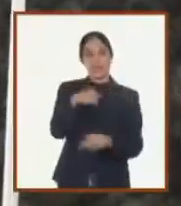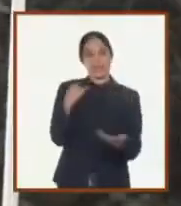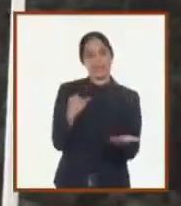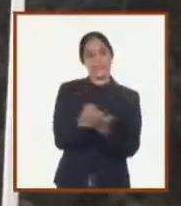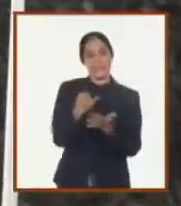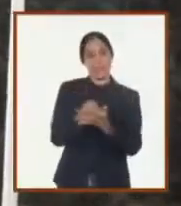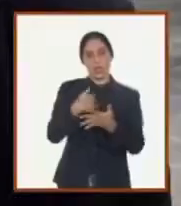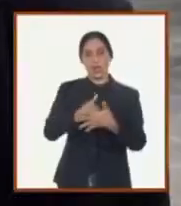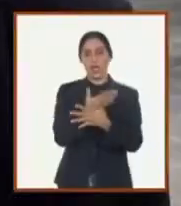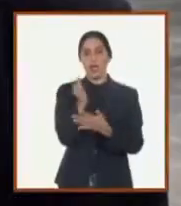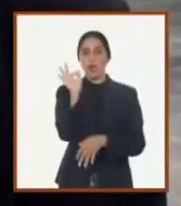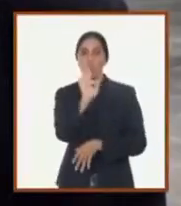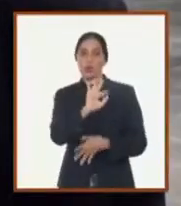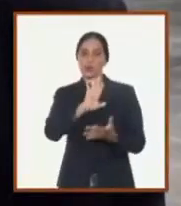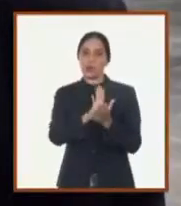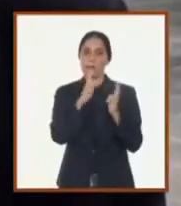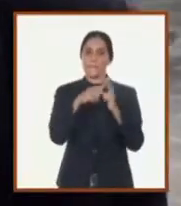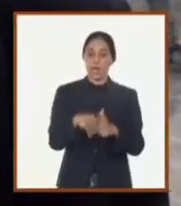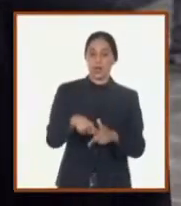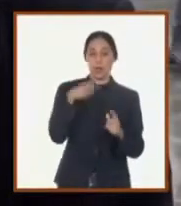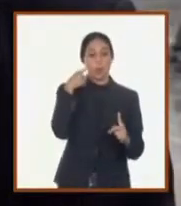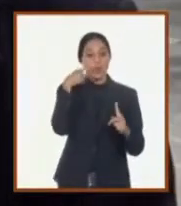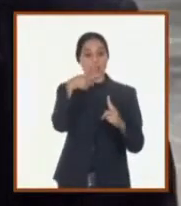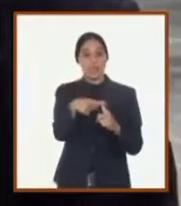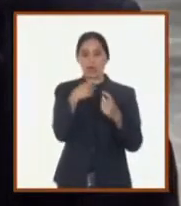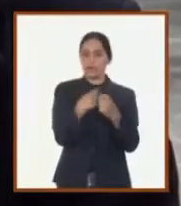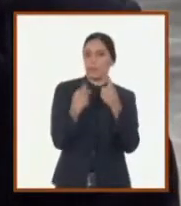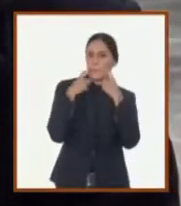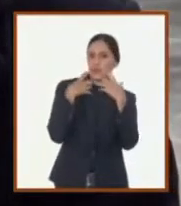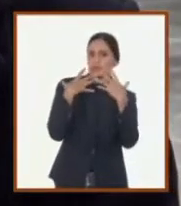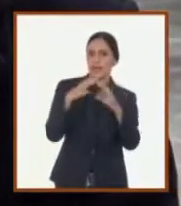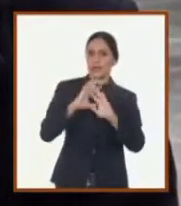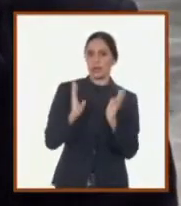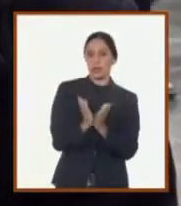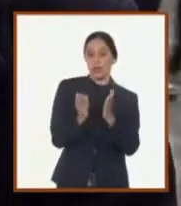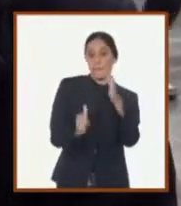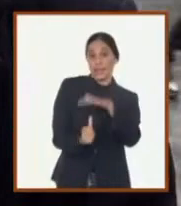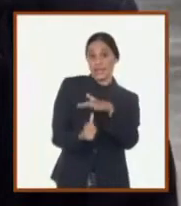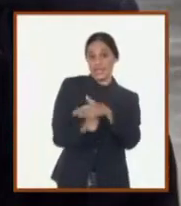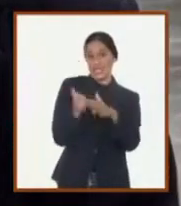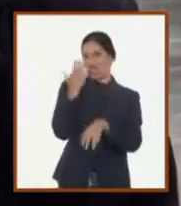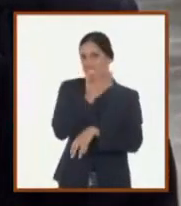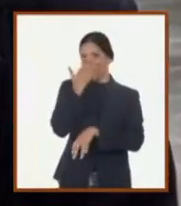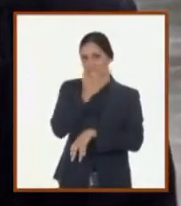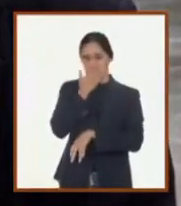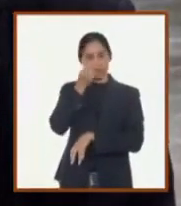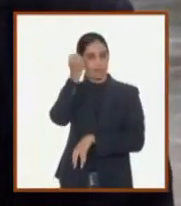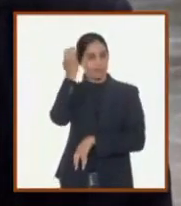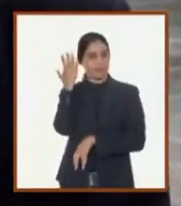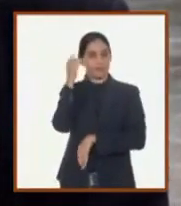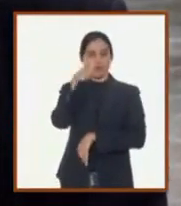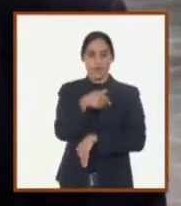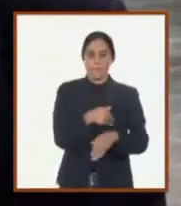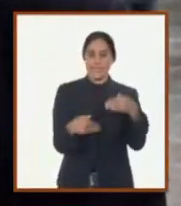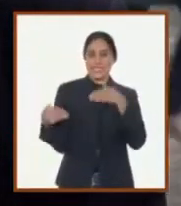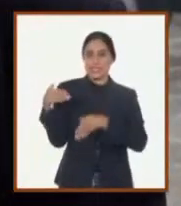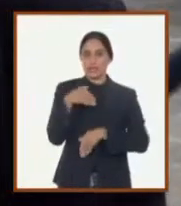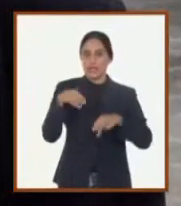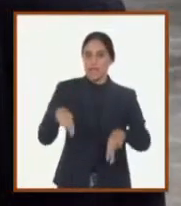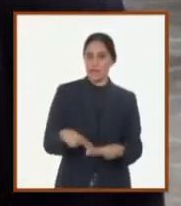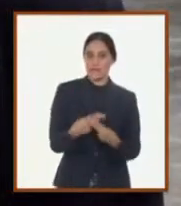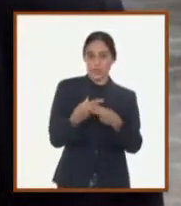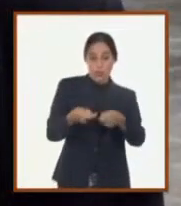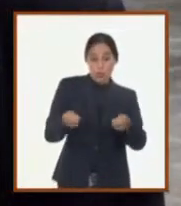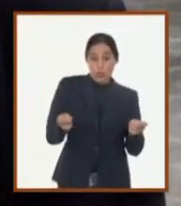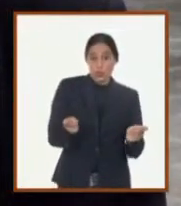8 de mayo entre sus actividades en suelo ruso el presidente Miguel Díaz canel Bermúdez participará en una sesión del Consejo